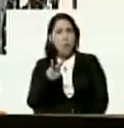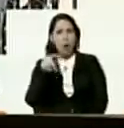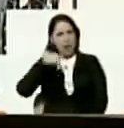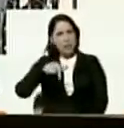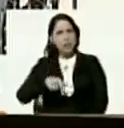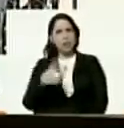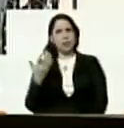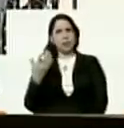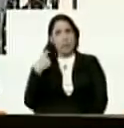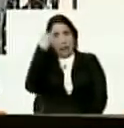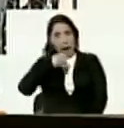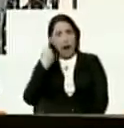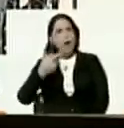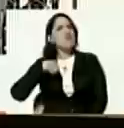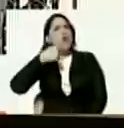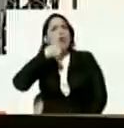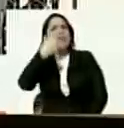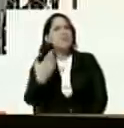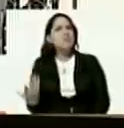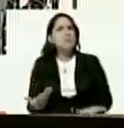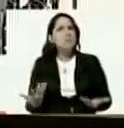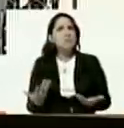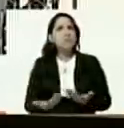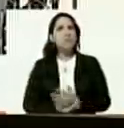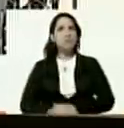¿Y qué les dije yo?